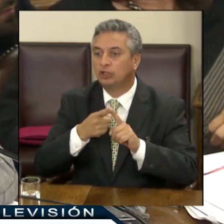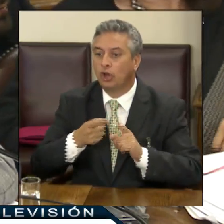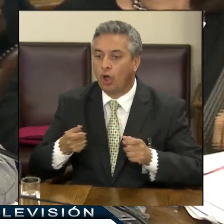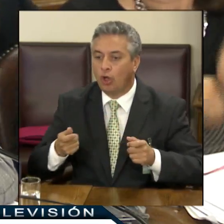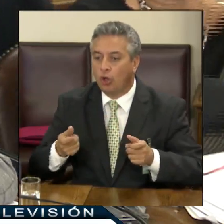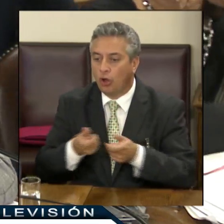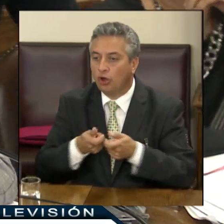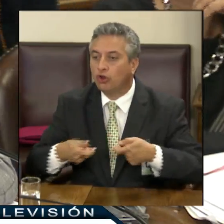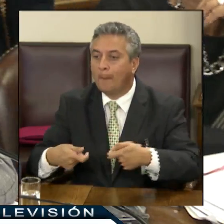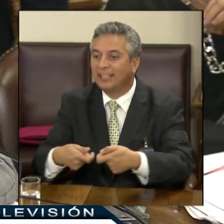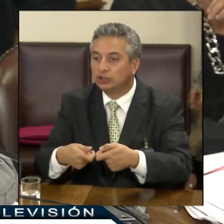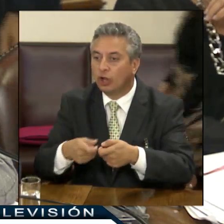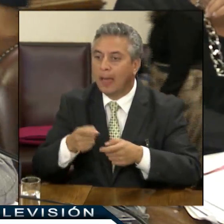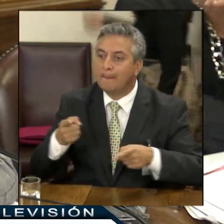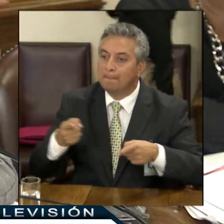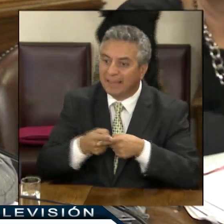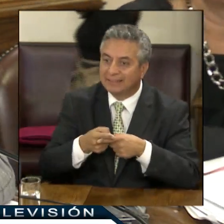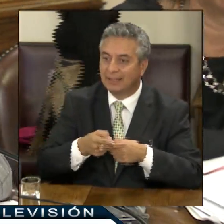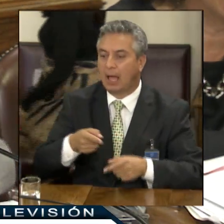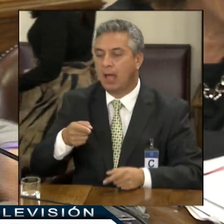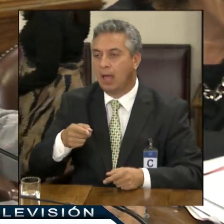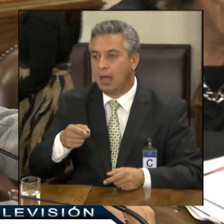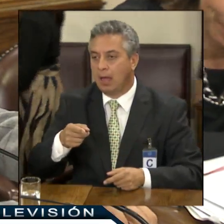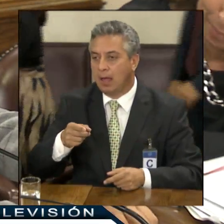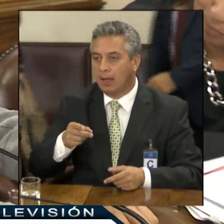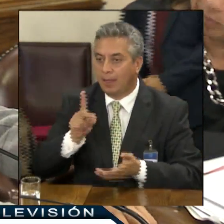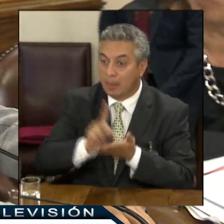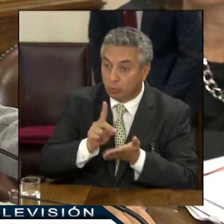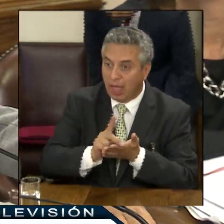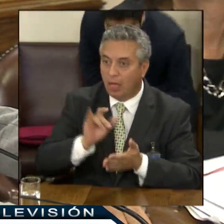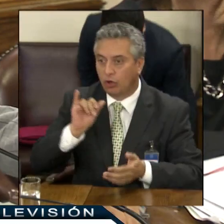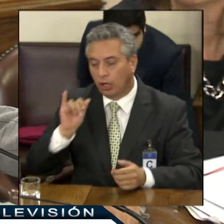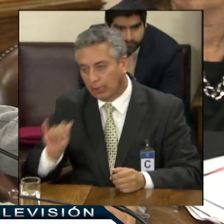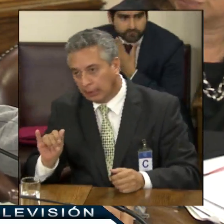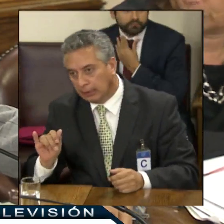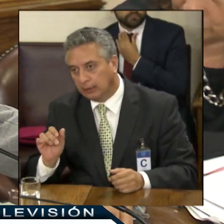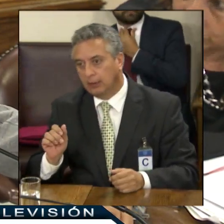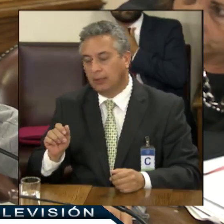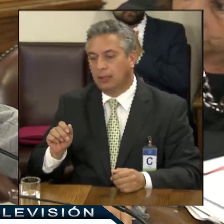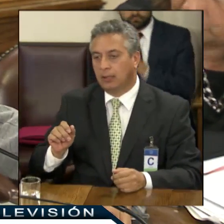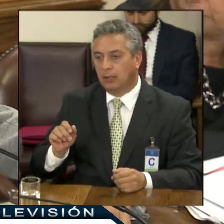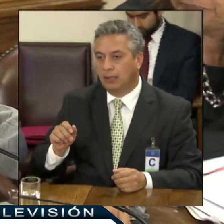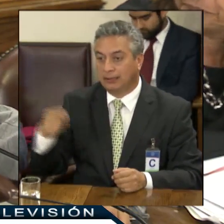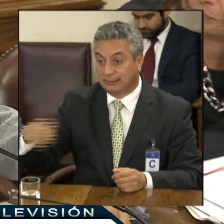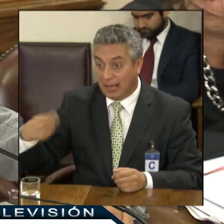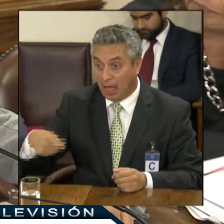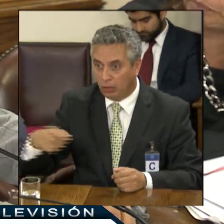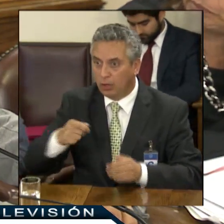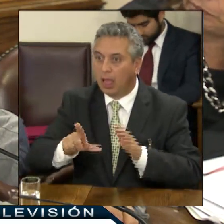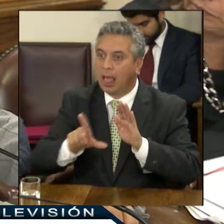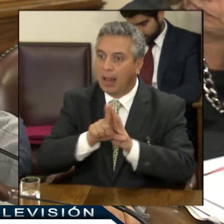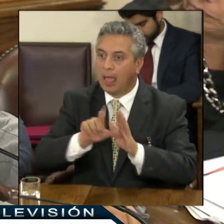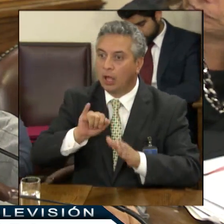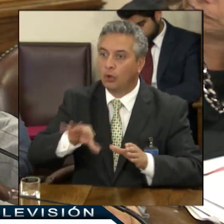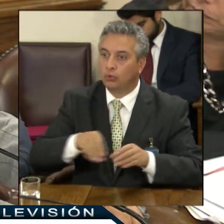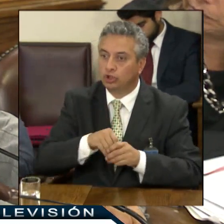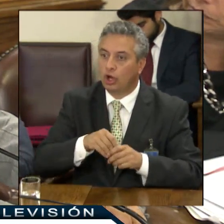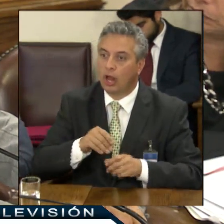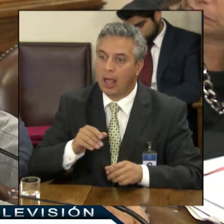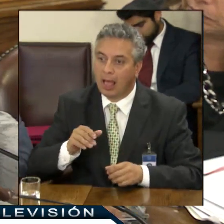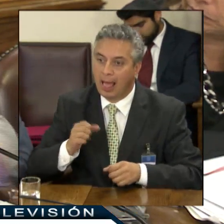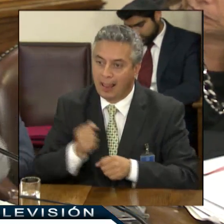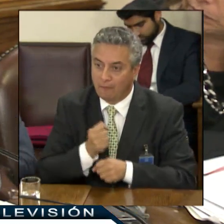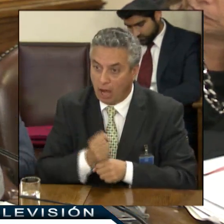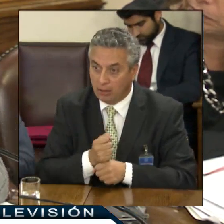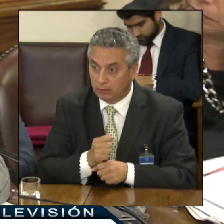mixta cámara de diputados y senado de la ley de inclusión laboral y en esa ley